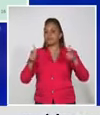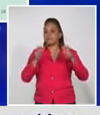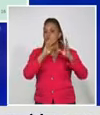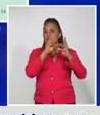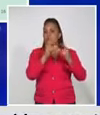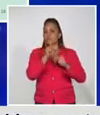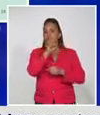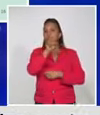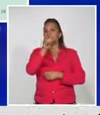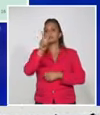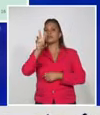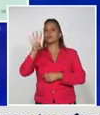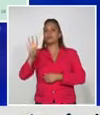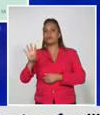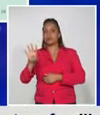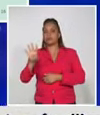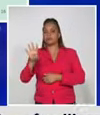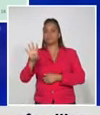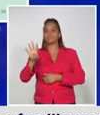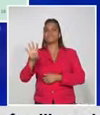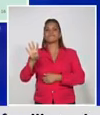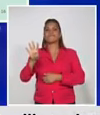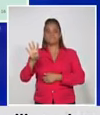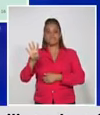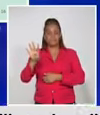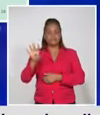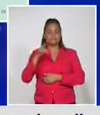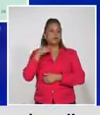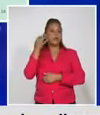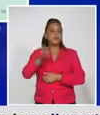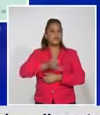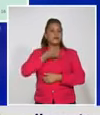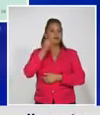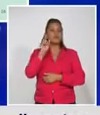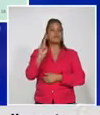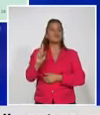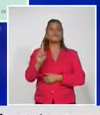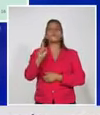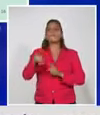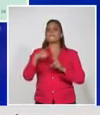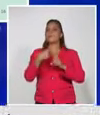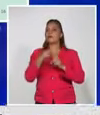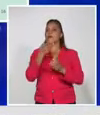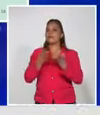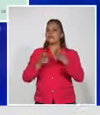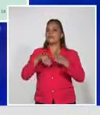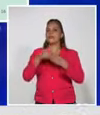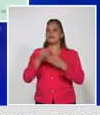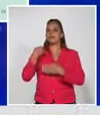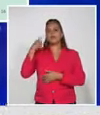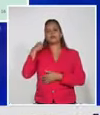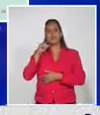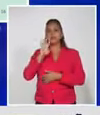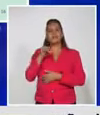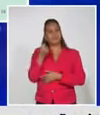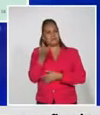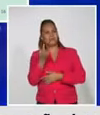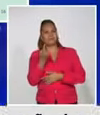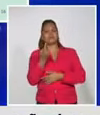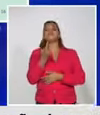124 casos autóctonos, incluso estamos hablando de uno más que el día anterior, podríamos decir es uno, pero es que para